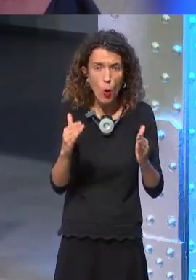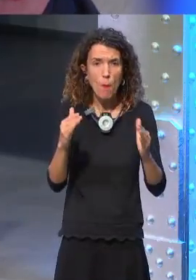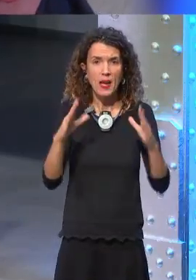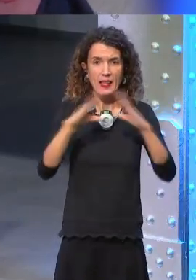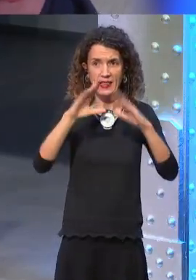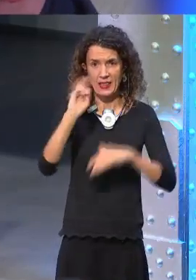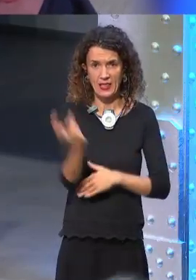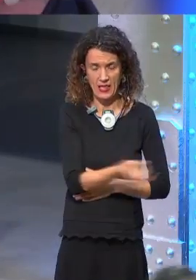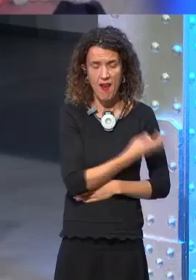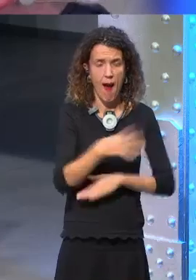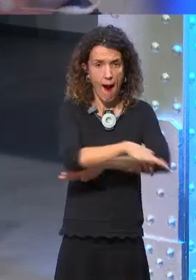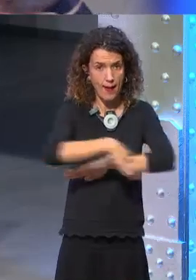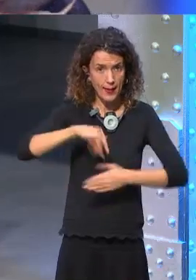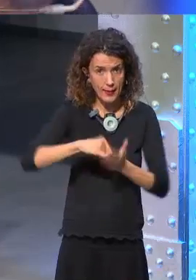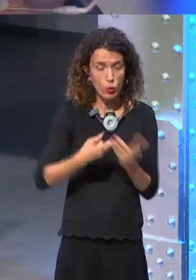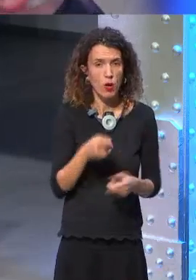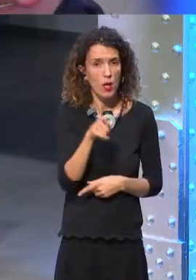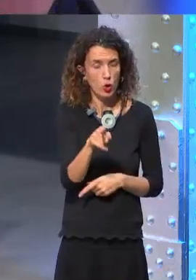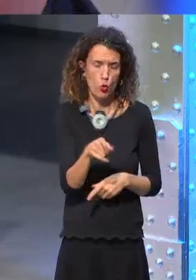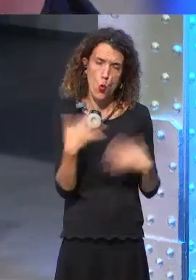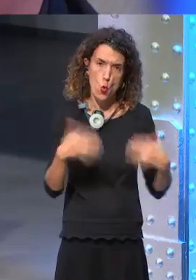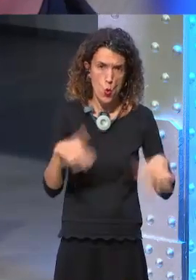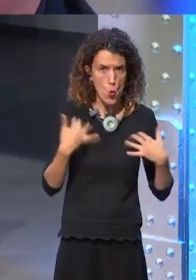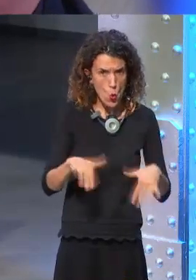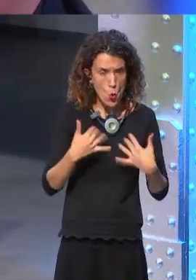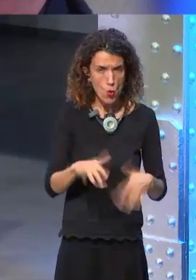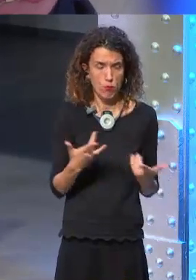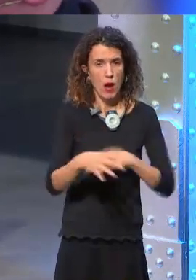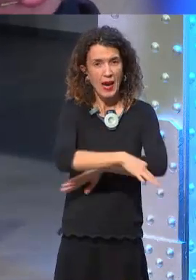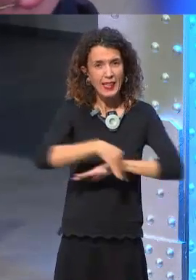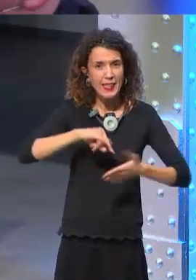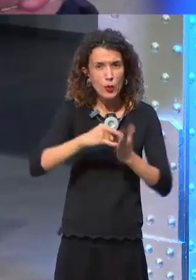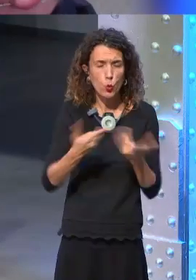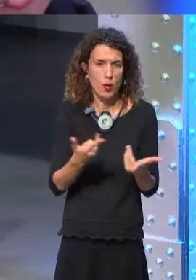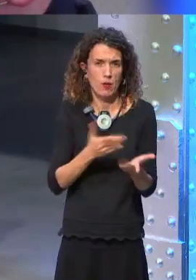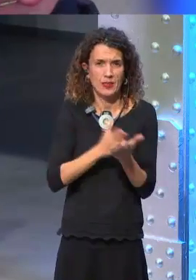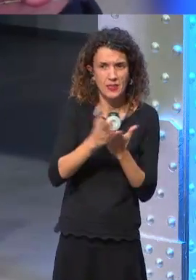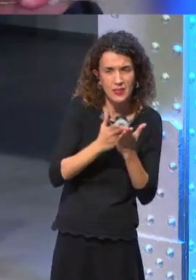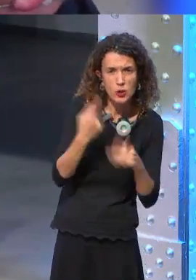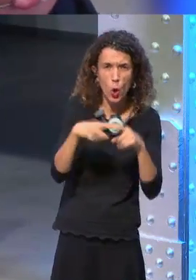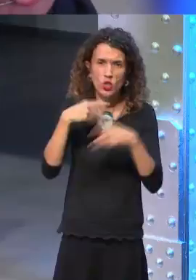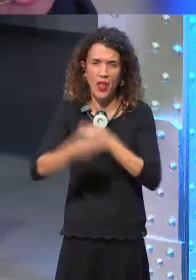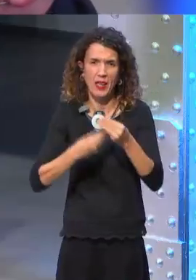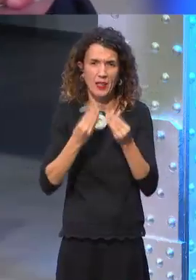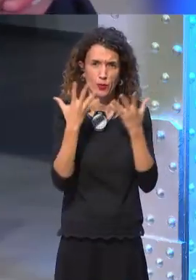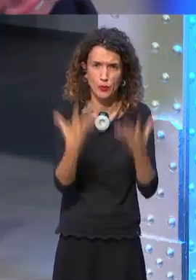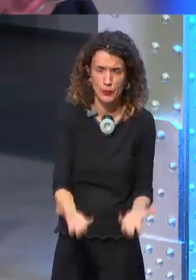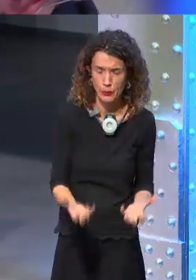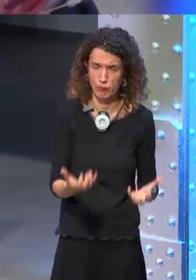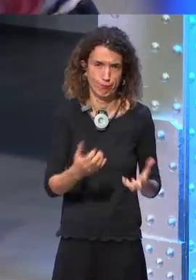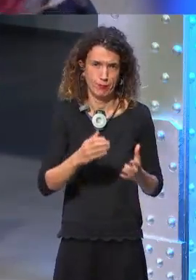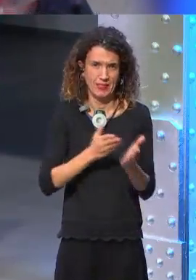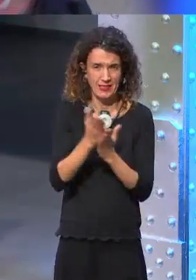arquitectónica, lo cual tiene mucho potencial en la arquitectura y se puede ampliar de forma muy amplia en los